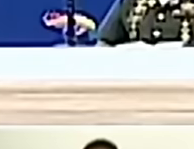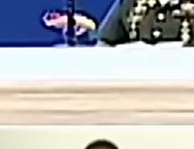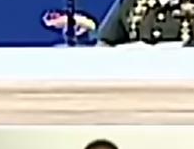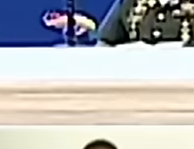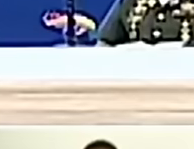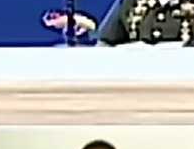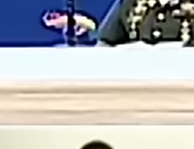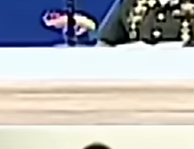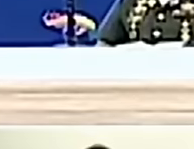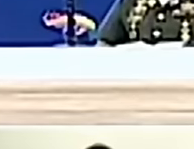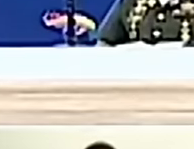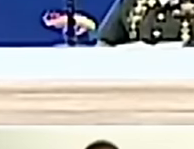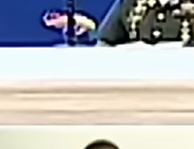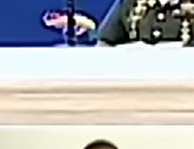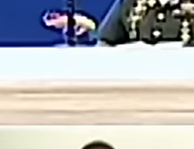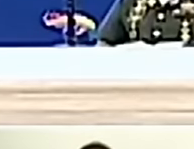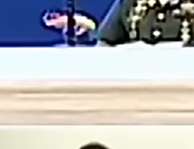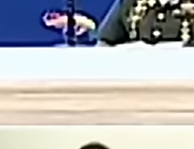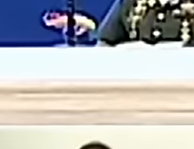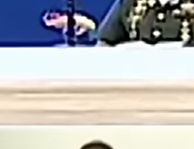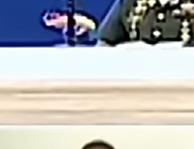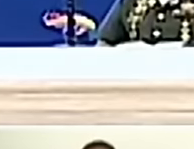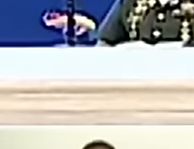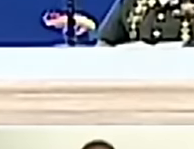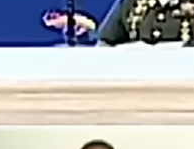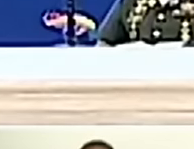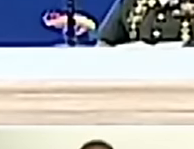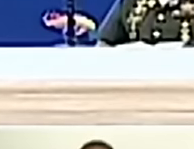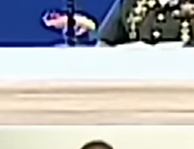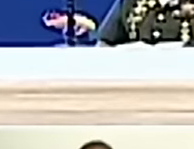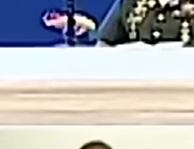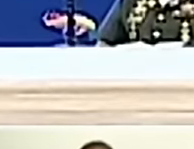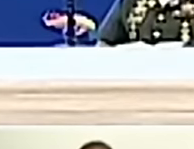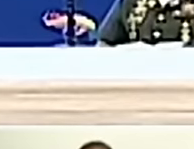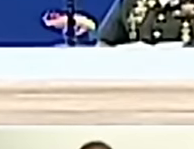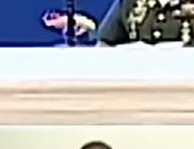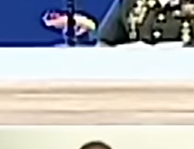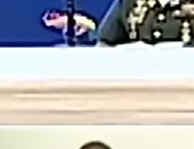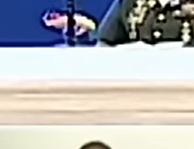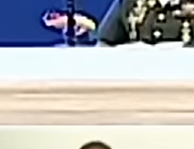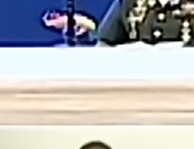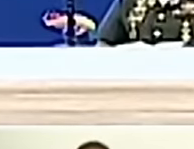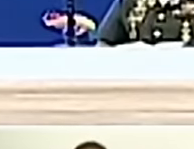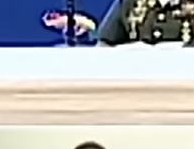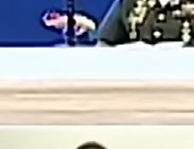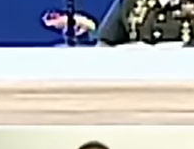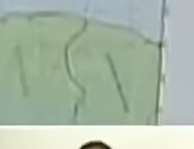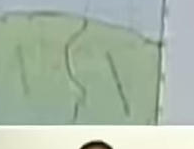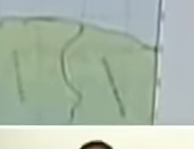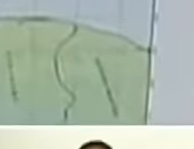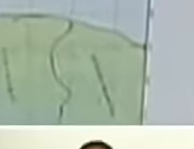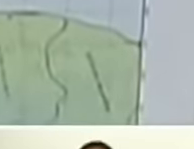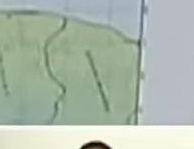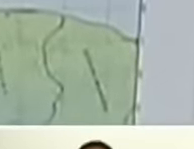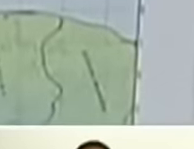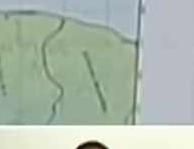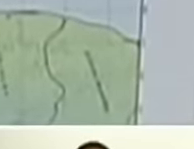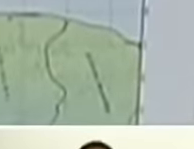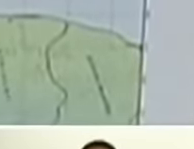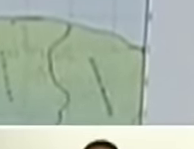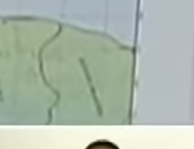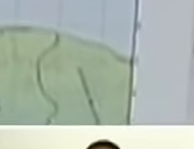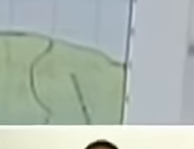Aquí estoy, mira. La verdad por encima de todo. Aquí está el mapa de Venezuela, bella Venezuela, bella, bella, muy